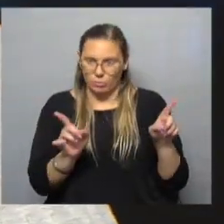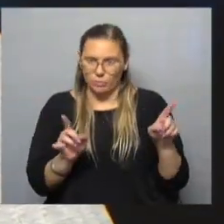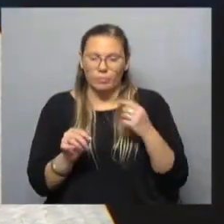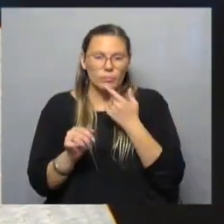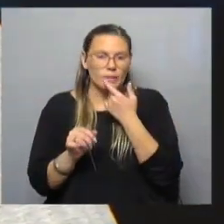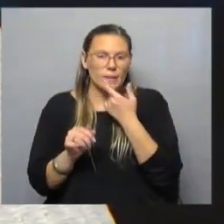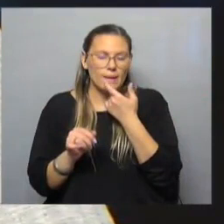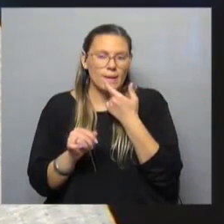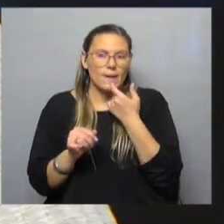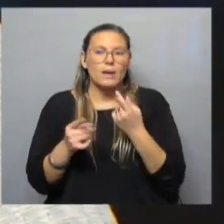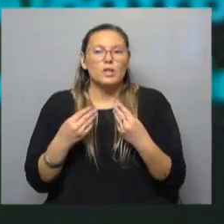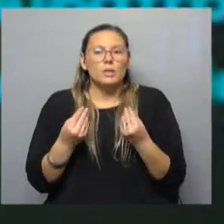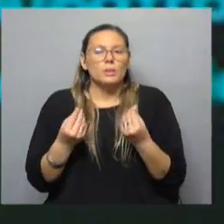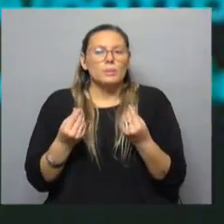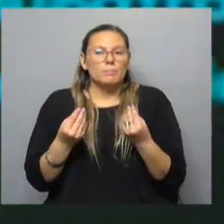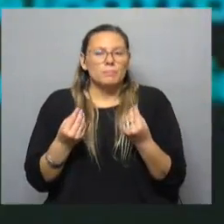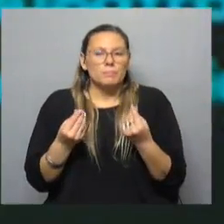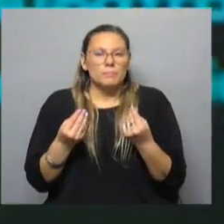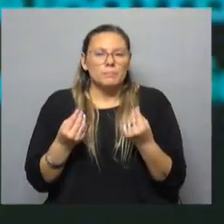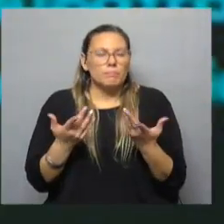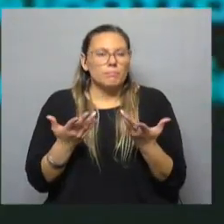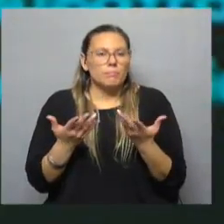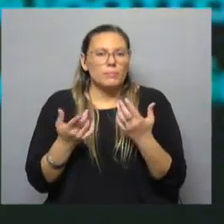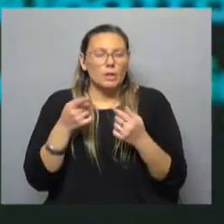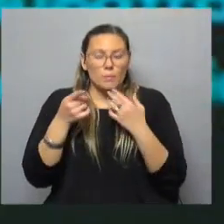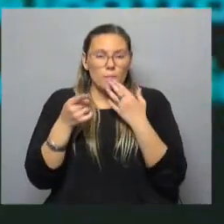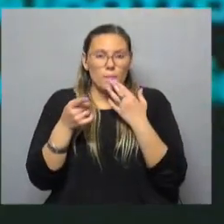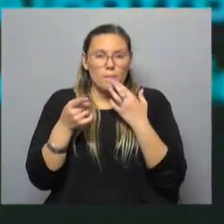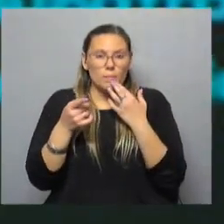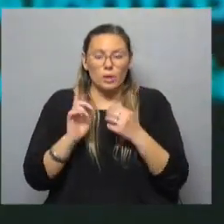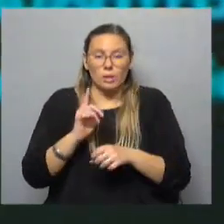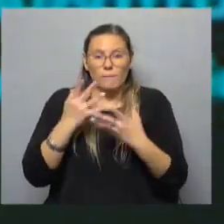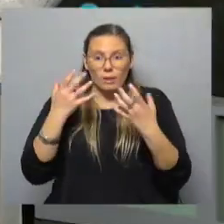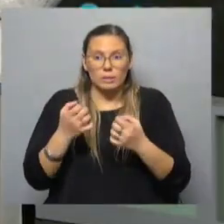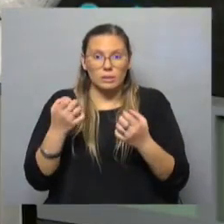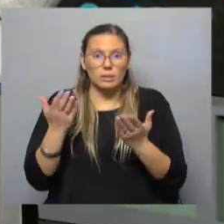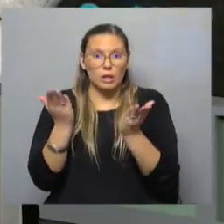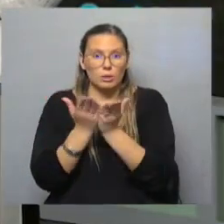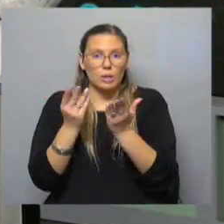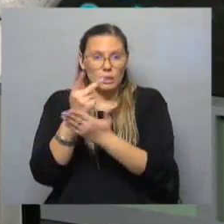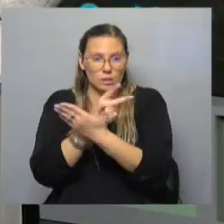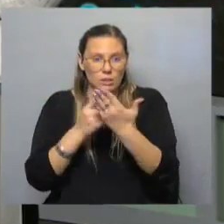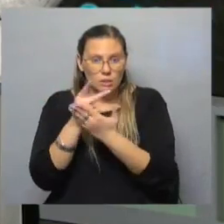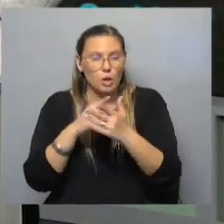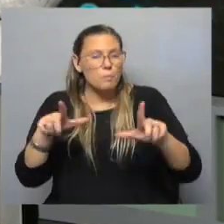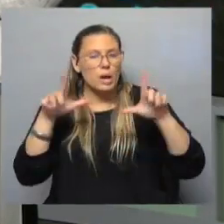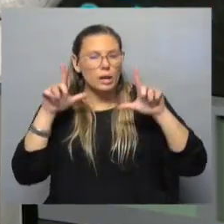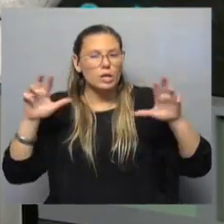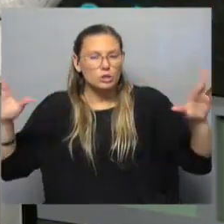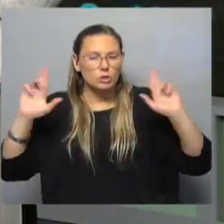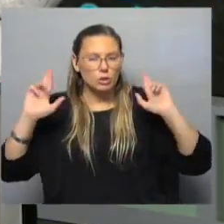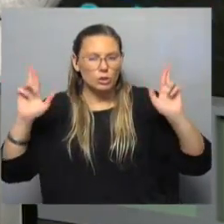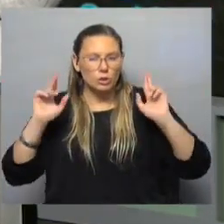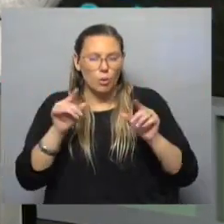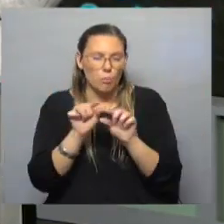Uh-huh. ¿Cuándo sentiste vos que tenías que...? Bueno, vos decidiste estudiar diseño de imagen y sonido, ¿no? Que eso lo contás